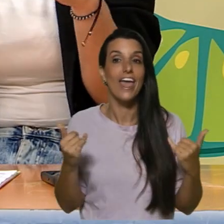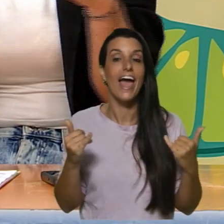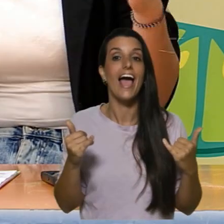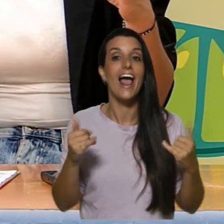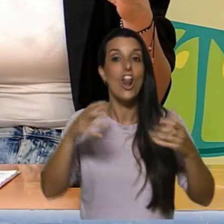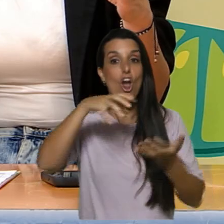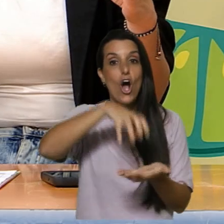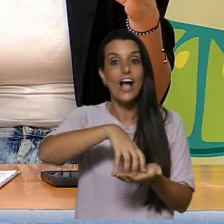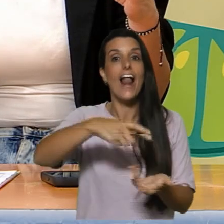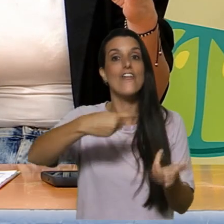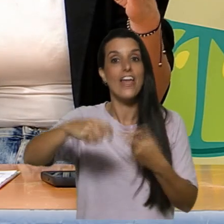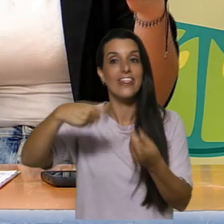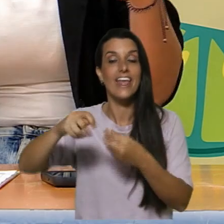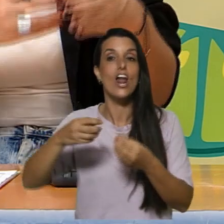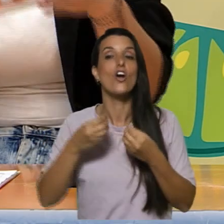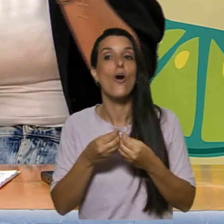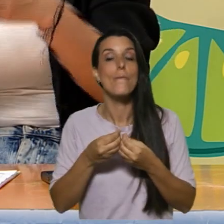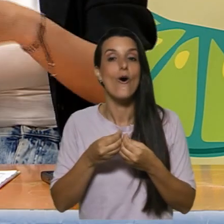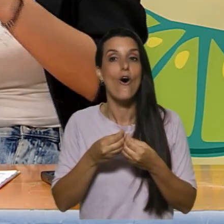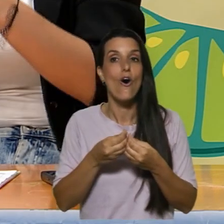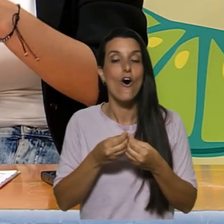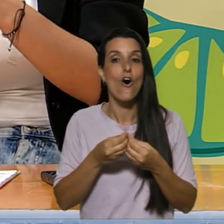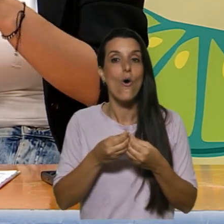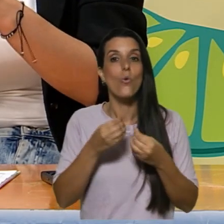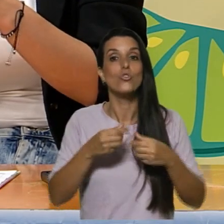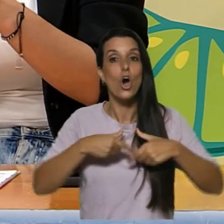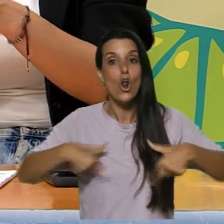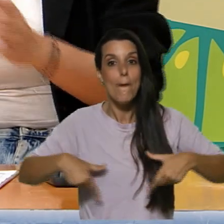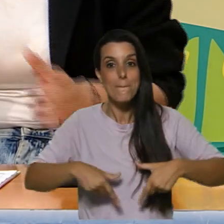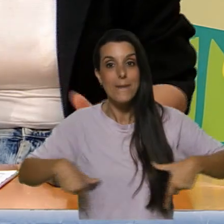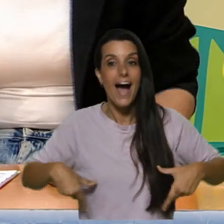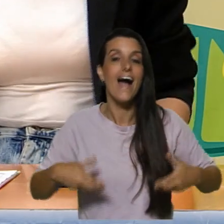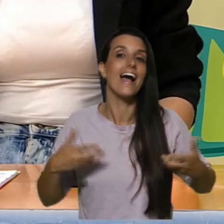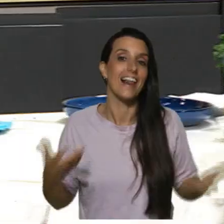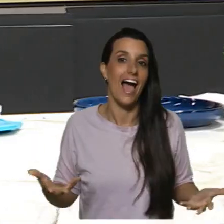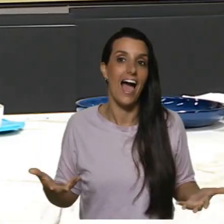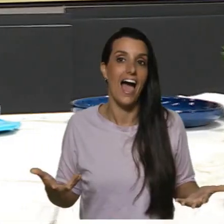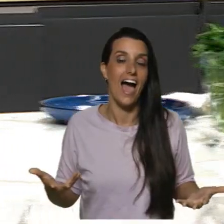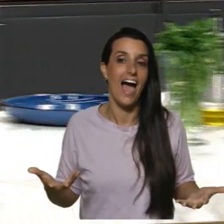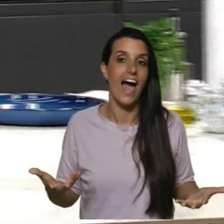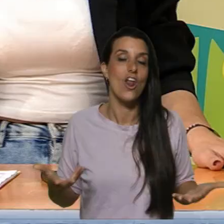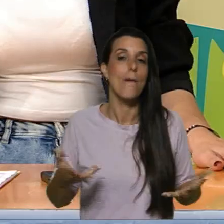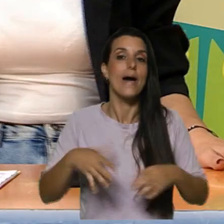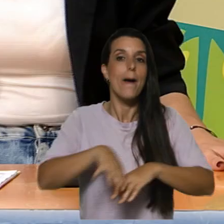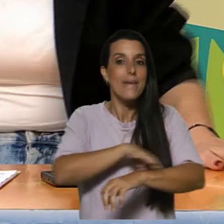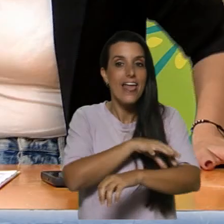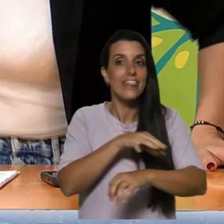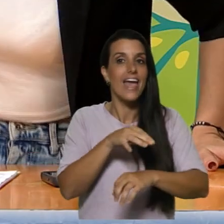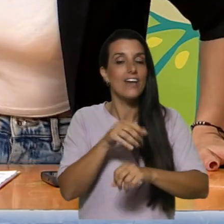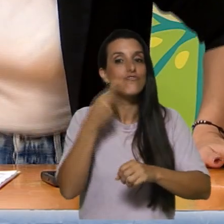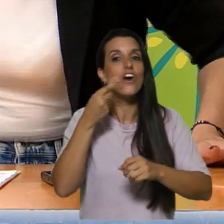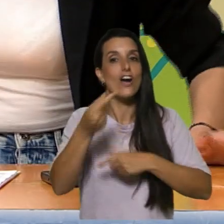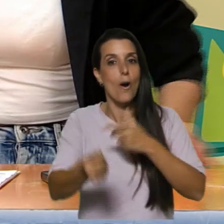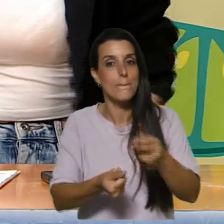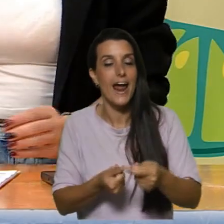El otro día fui y encontré en un local que venden, ¿viste eso? Que son como repartidores para justamente la ropa interior. Sí. Ah, está bárbaro eso, para mantener un para orden. Las medias y la ropa interior. Lo voy a